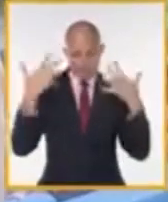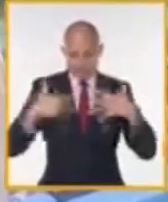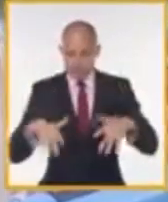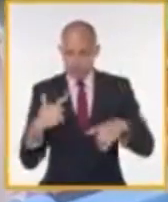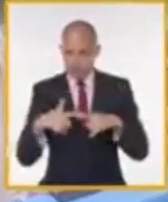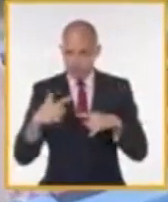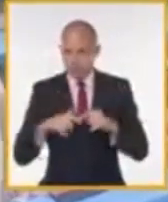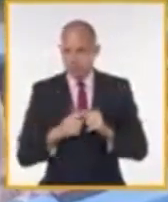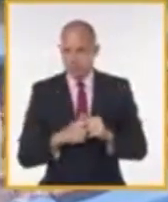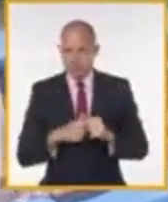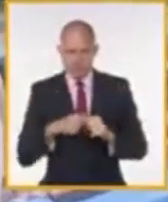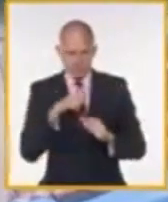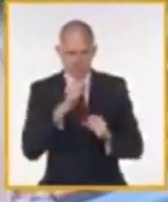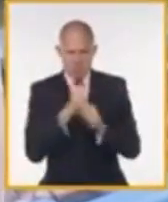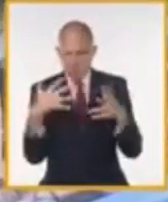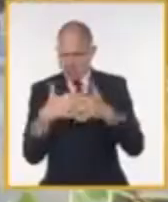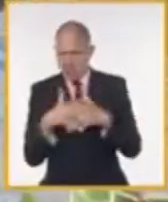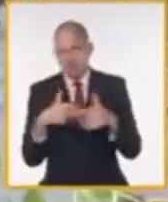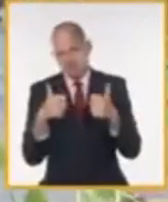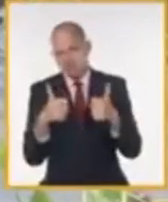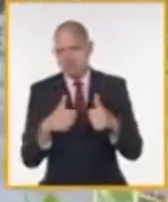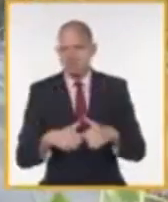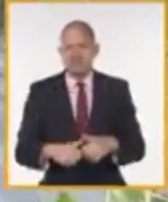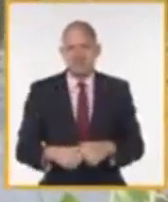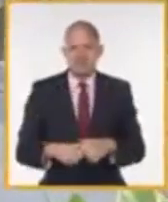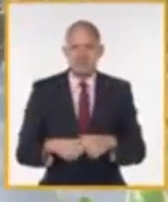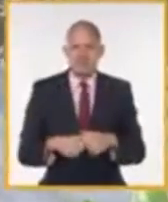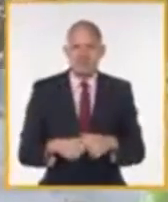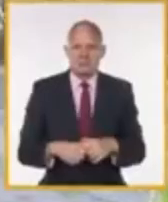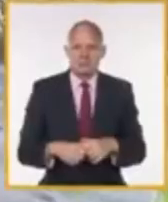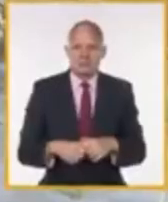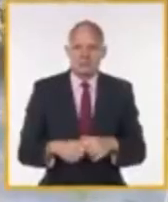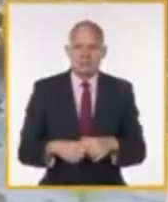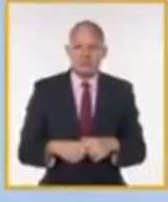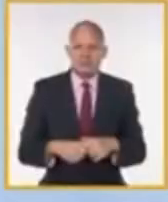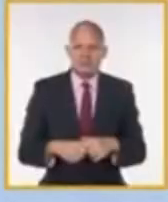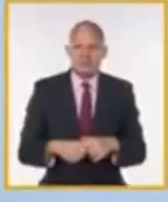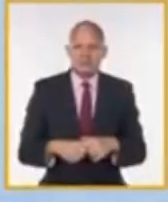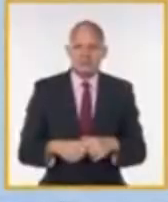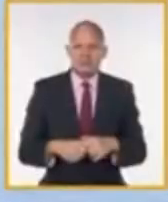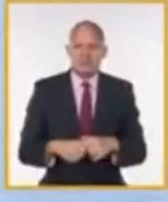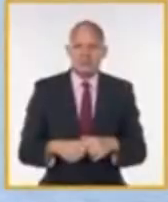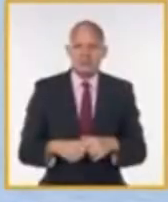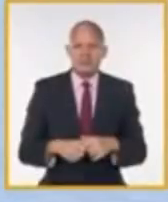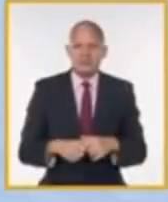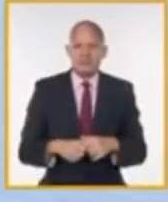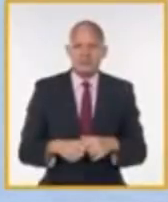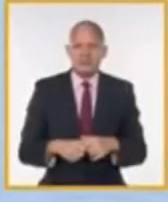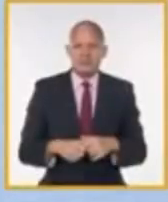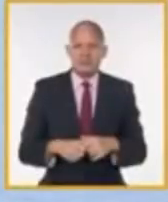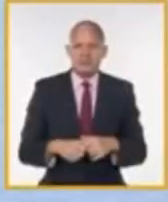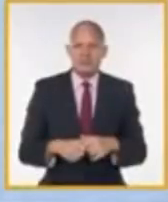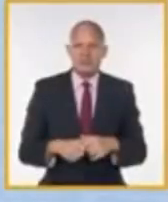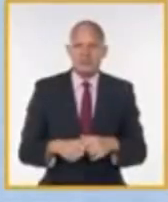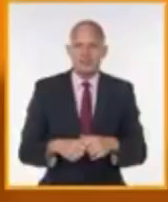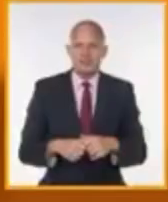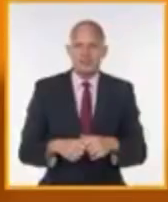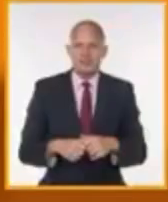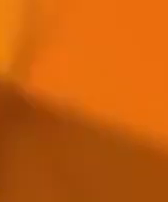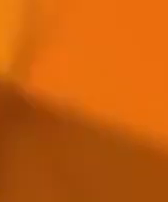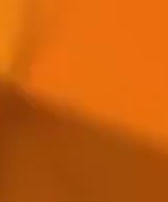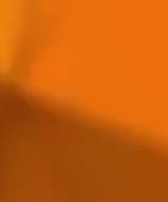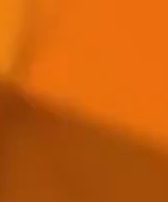Son una gran familia. Sí. Desde Santi Espíritus, Alexeis González y Dayana Marrero, especial para La Mesa Redonda.